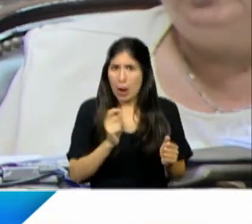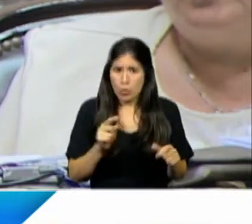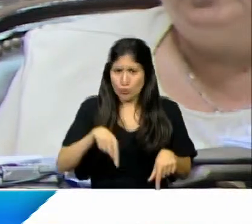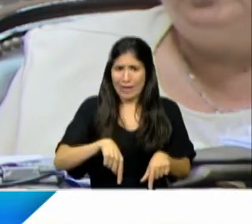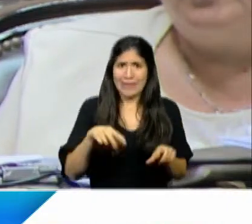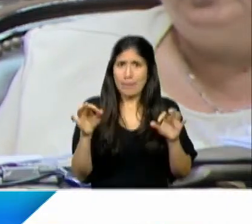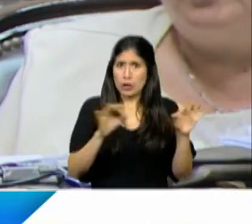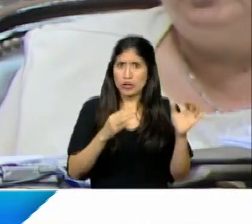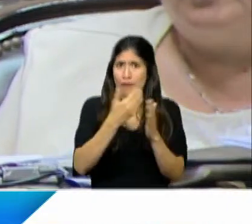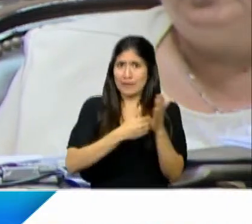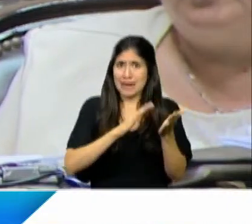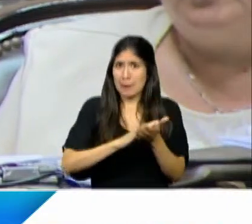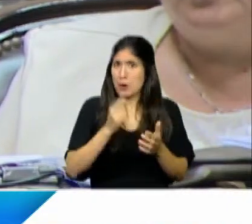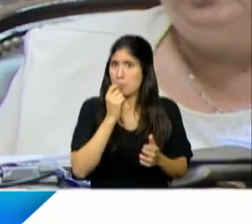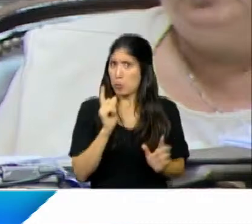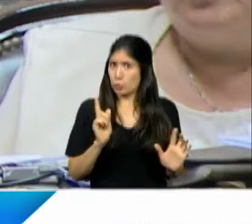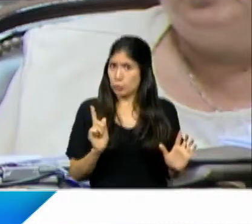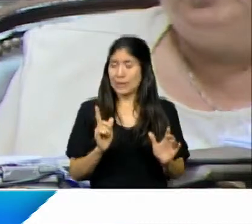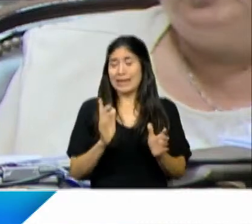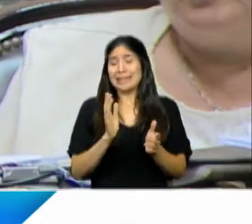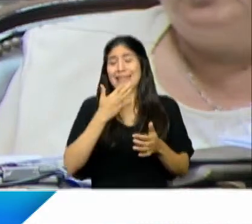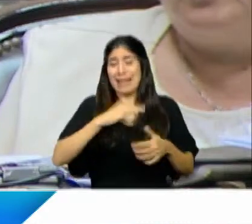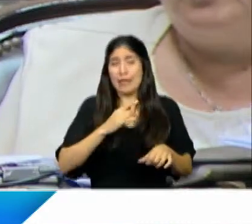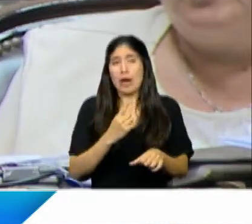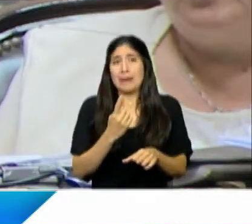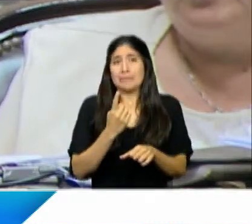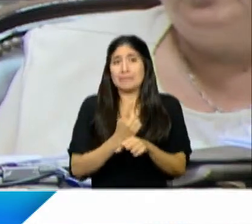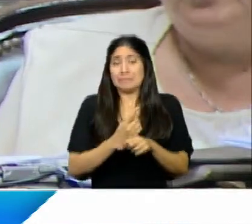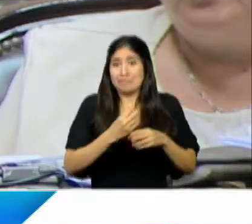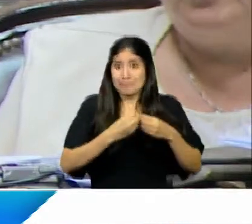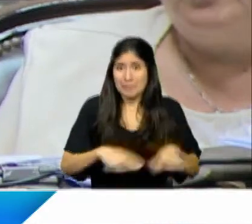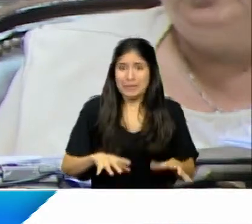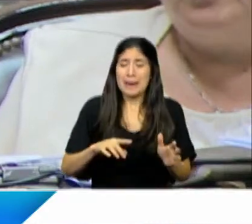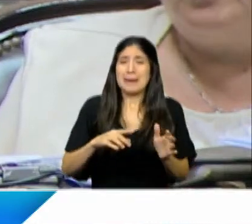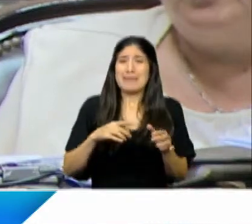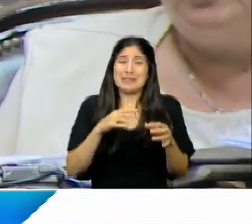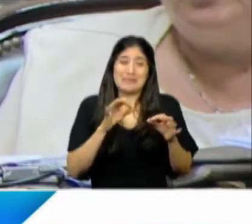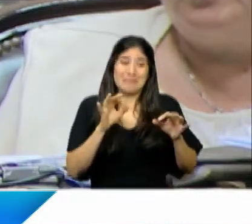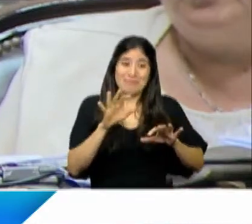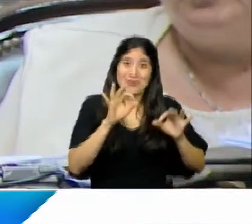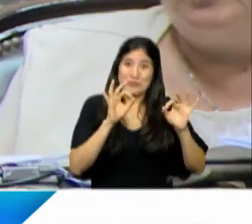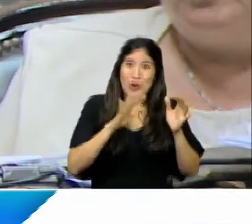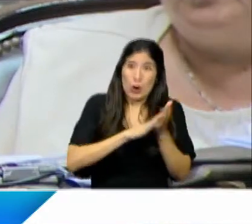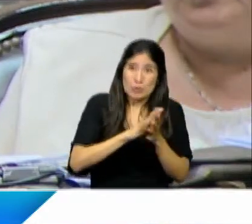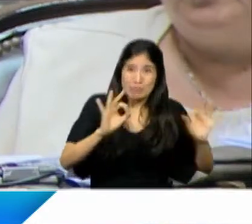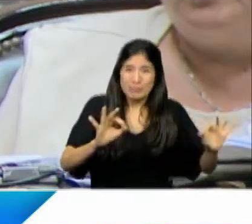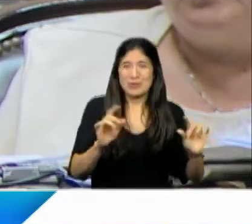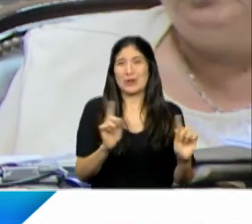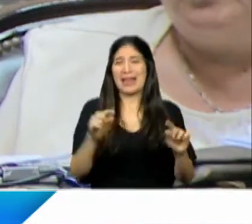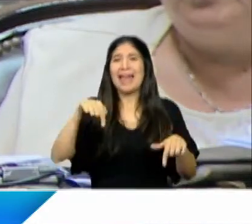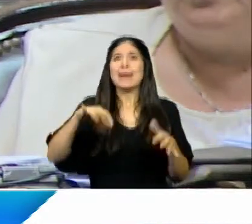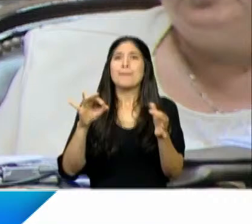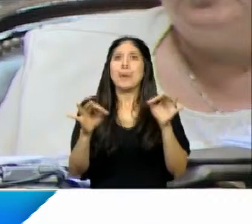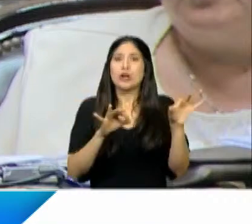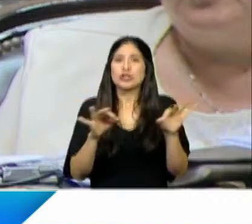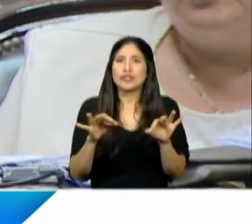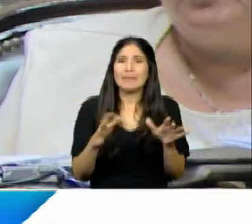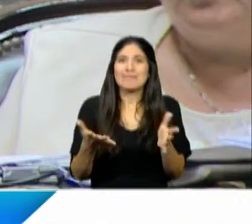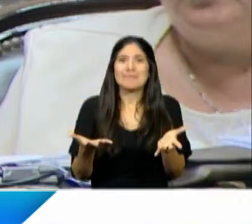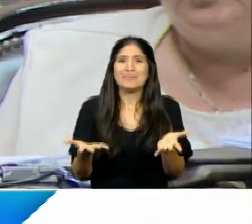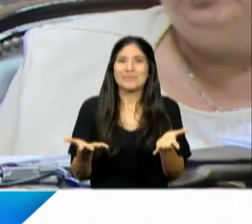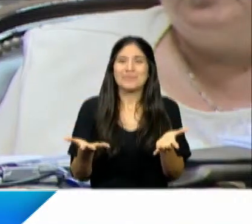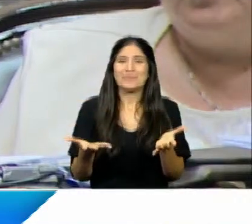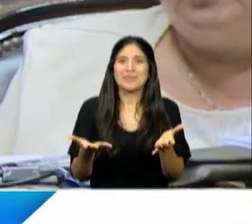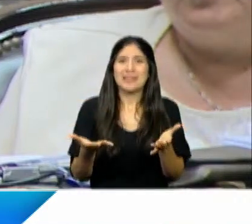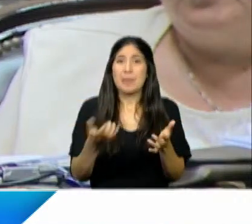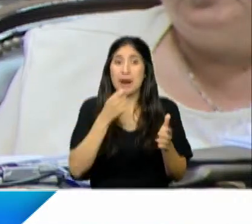proyecto de ficha limpia, es un punto de partida, pero de ningún modo un punto de llegada. Miren, con este proyecto ni siquiera contemplamos todos